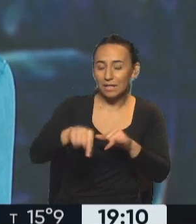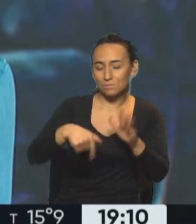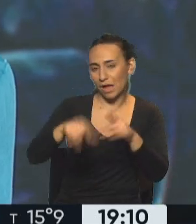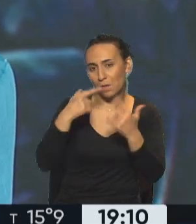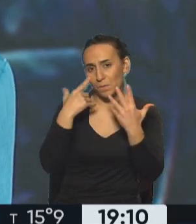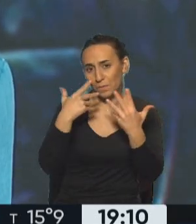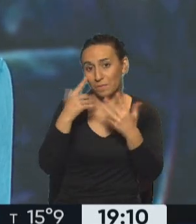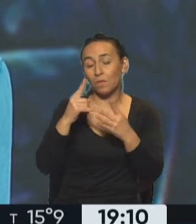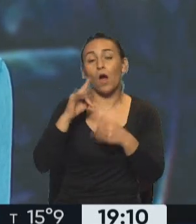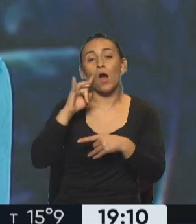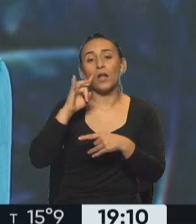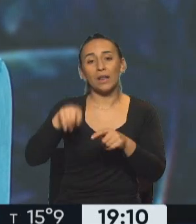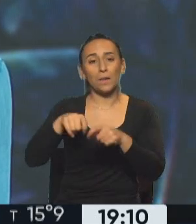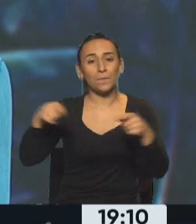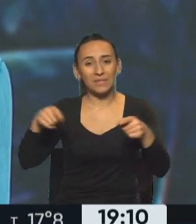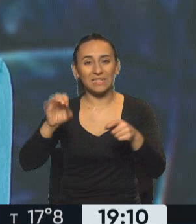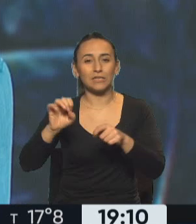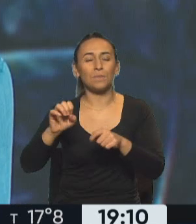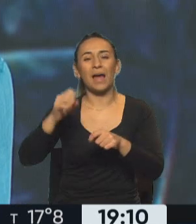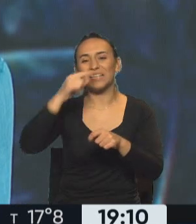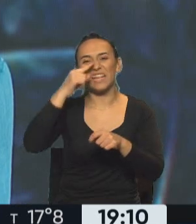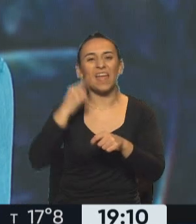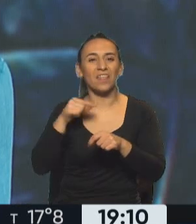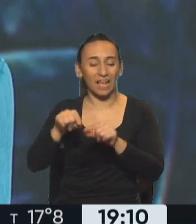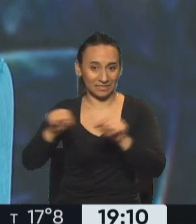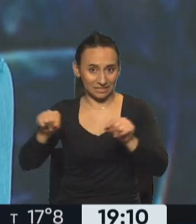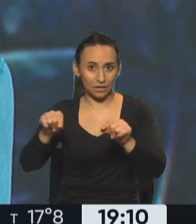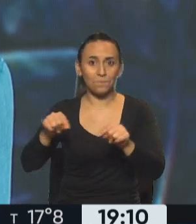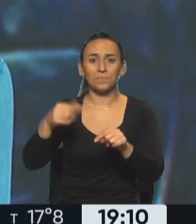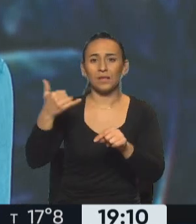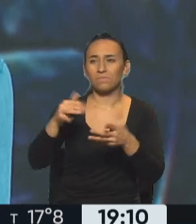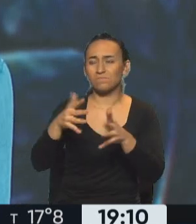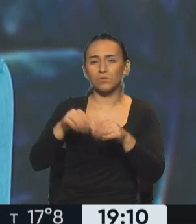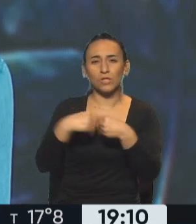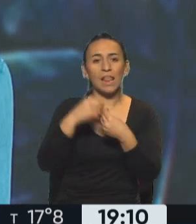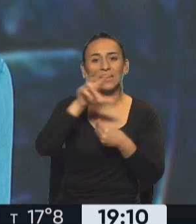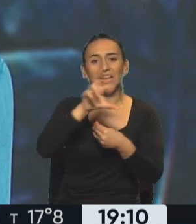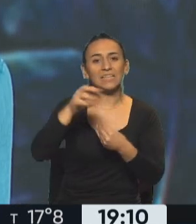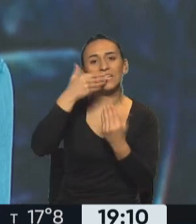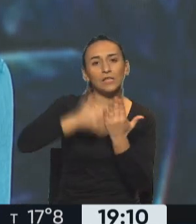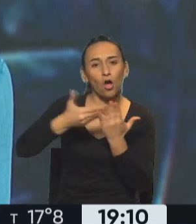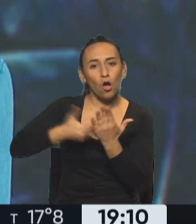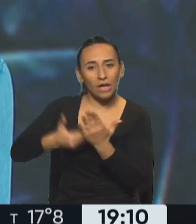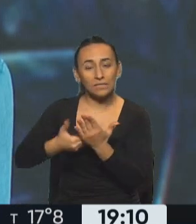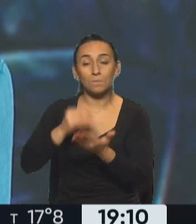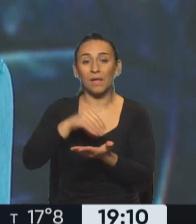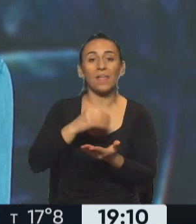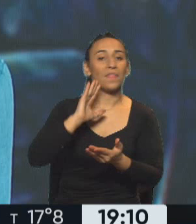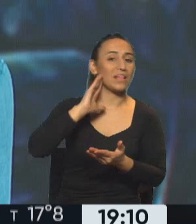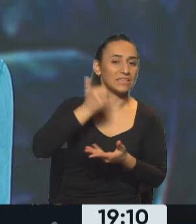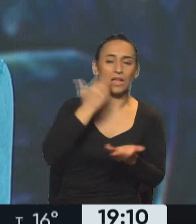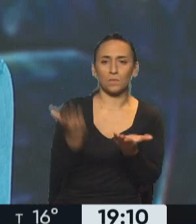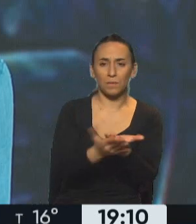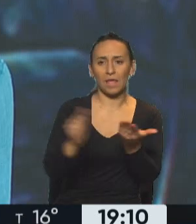revista 7 días, el que comúnmente se lee. Se compone de promedio 300 páginas y después tiene 16 anexos con